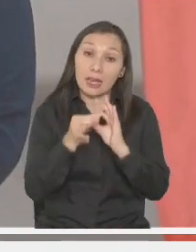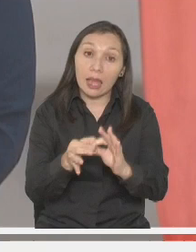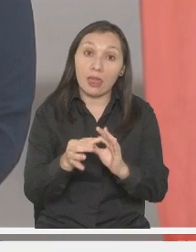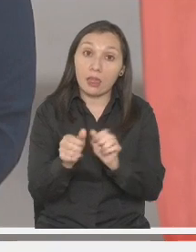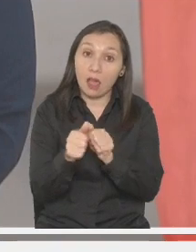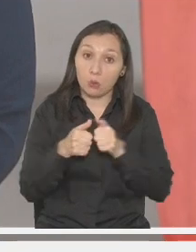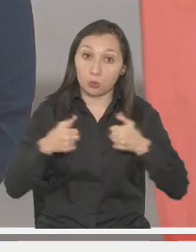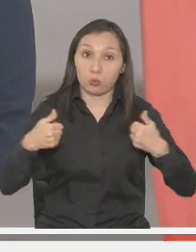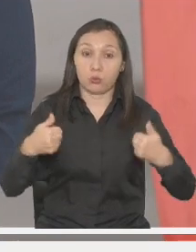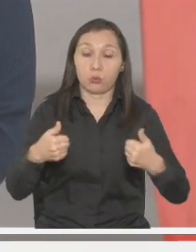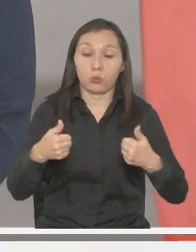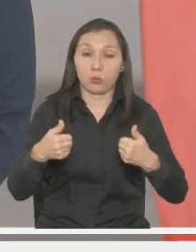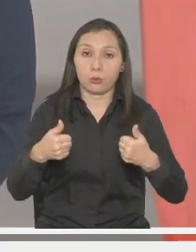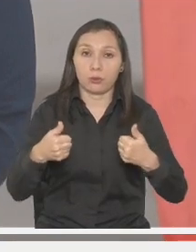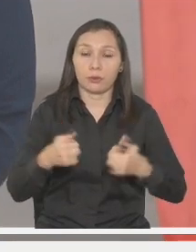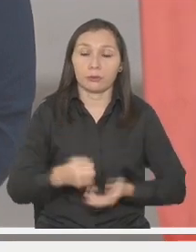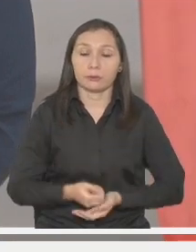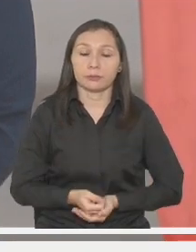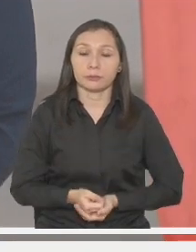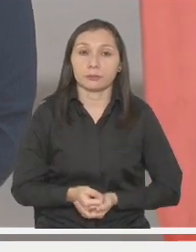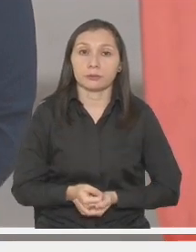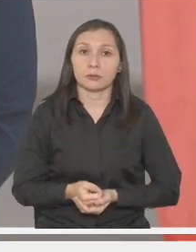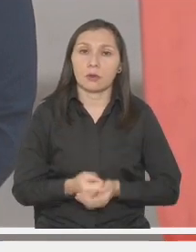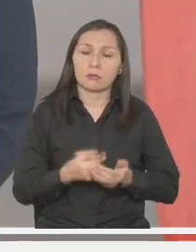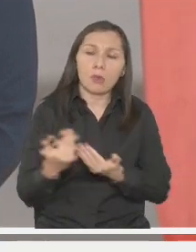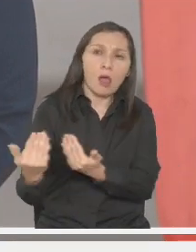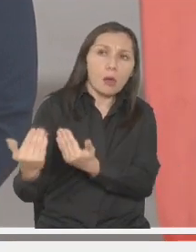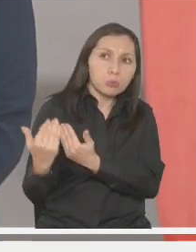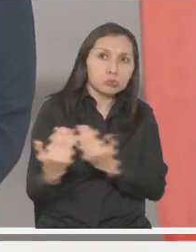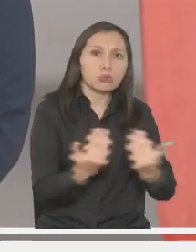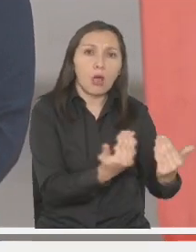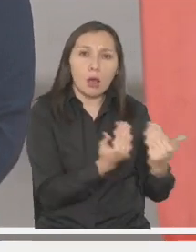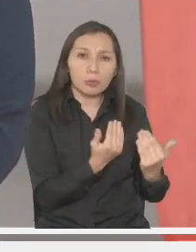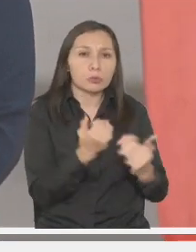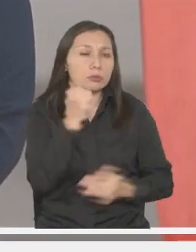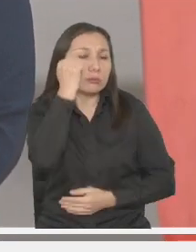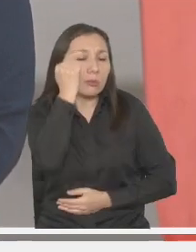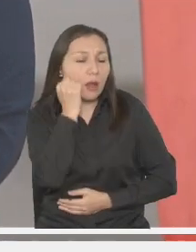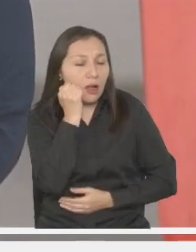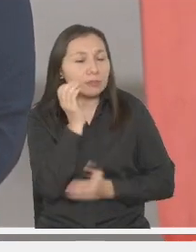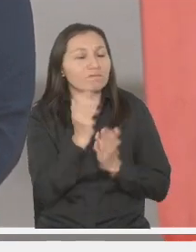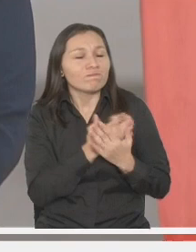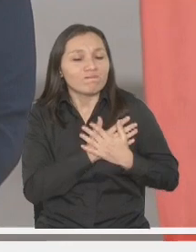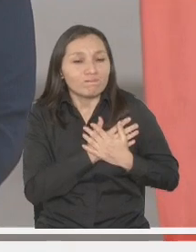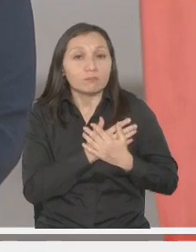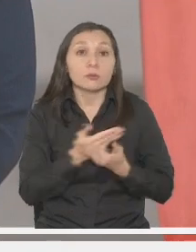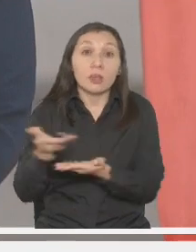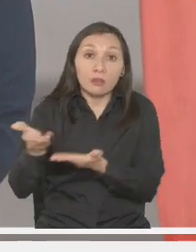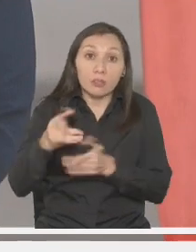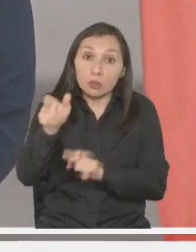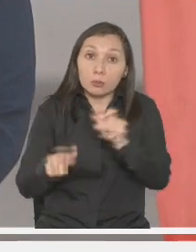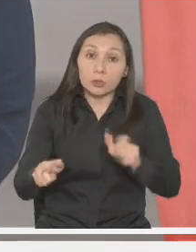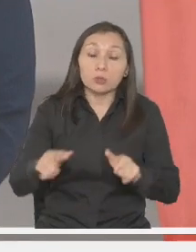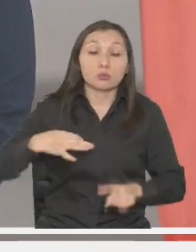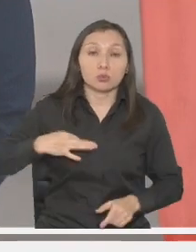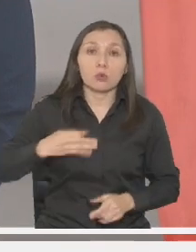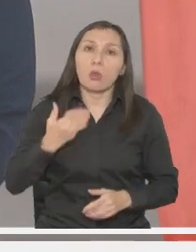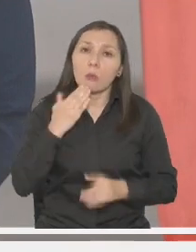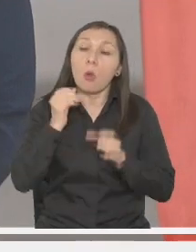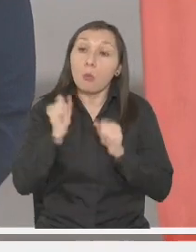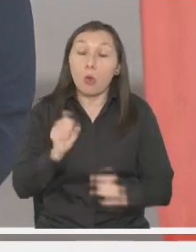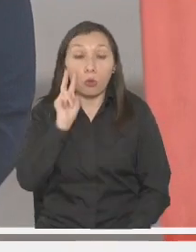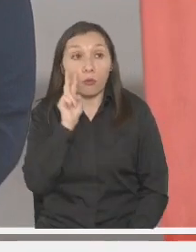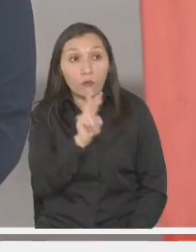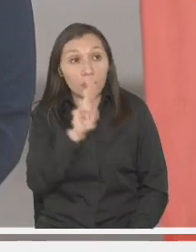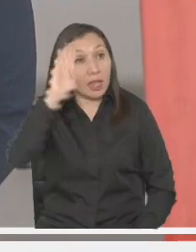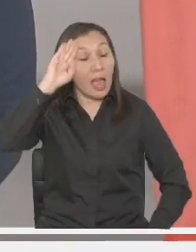las autoridades por las muestras de apoyo, de cariño y afecto. E invito a la ciudadanía también a que cuando vean a